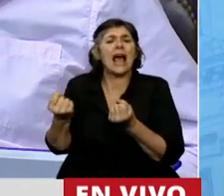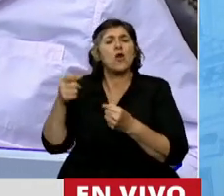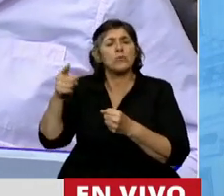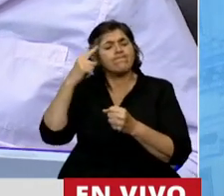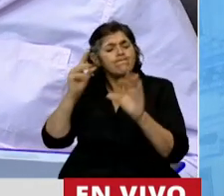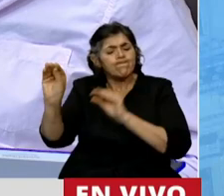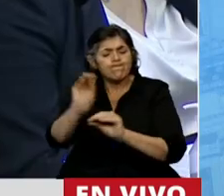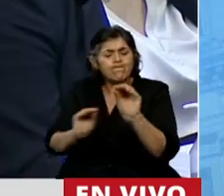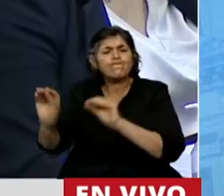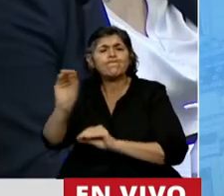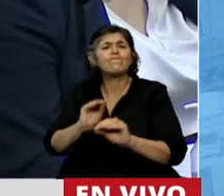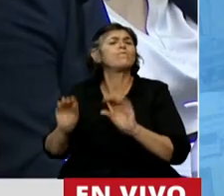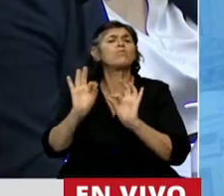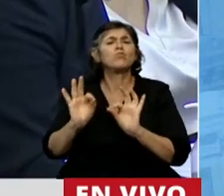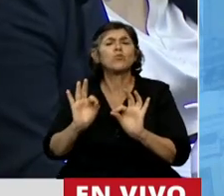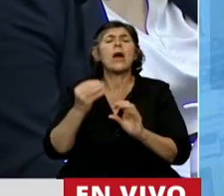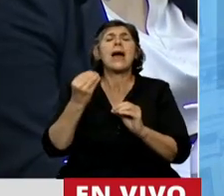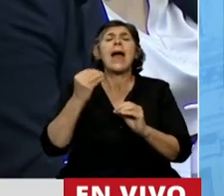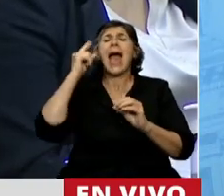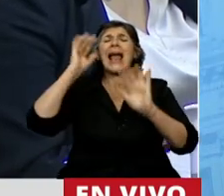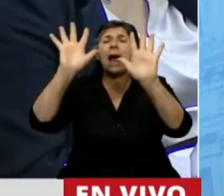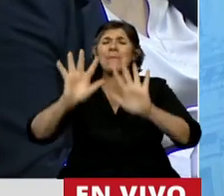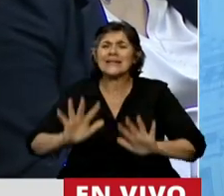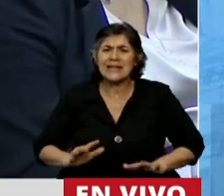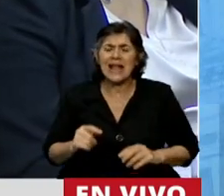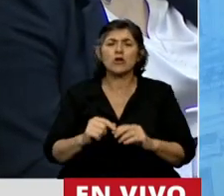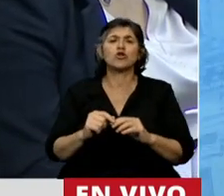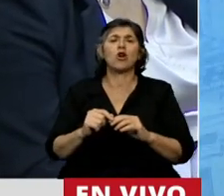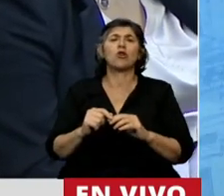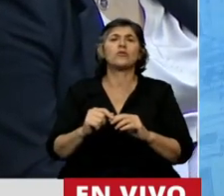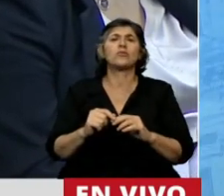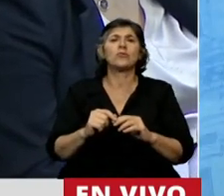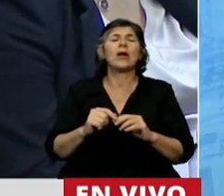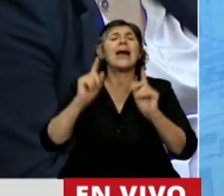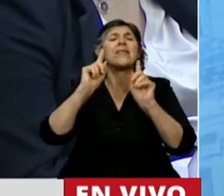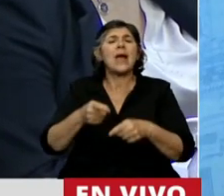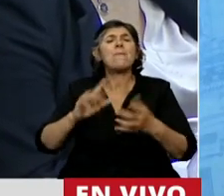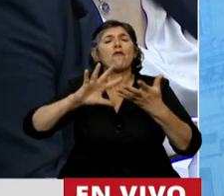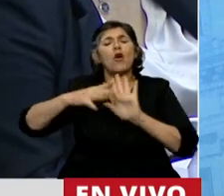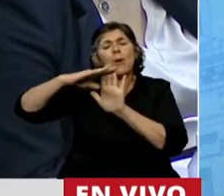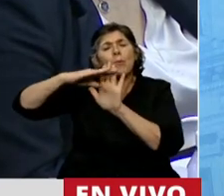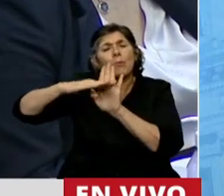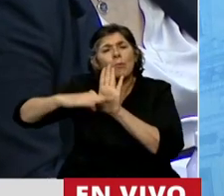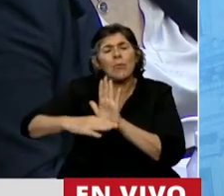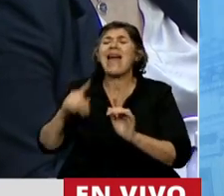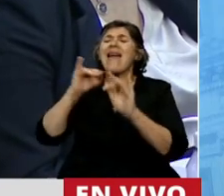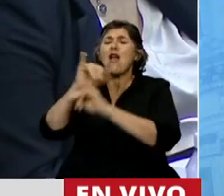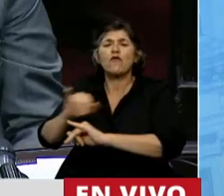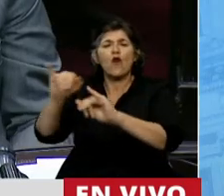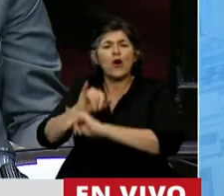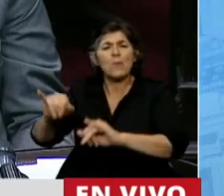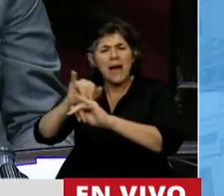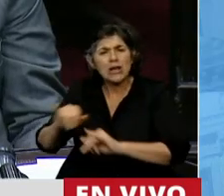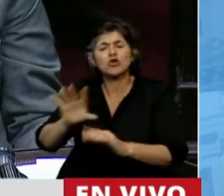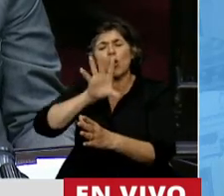tiene que ver con la formación todo lo que tiene que ver con la capacitación todo lo que tiene que ver con las guías todo lo que tiene que ver con la información para poder